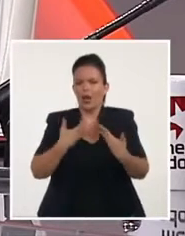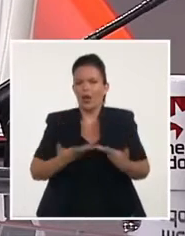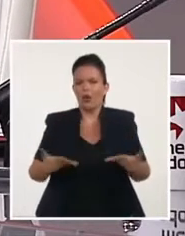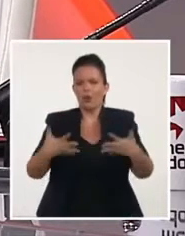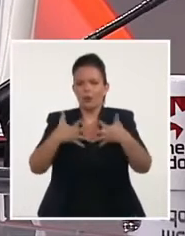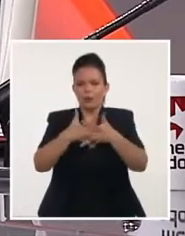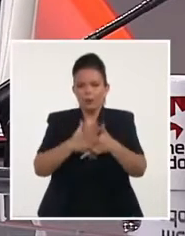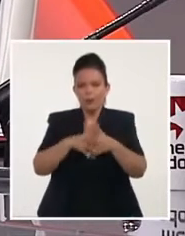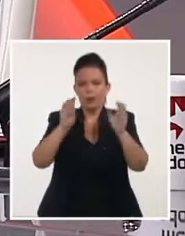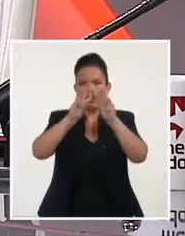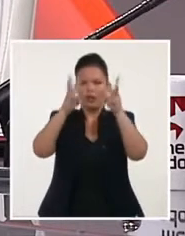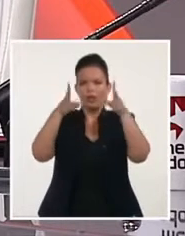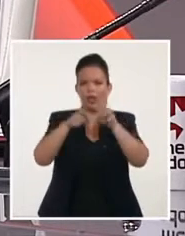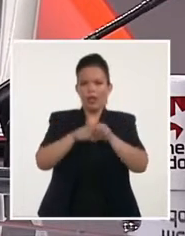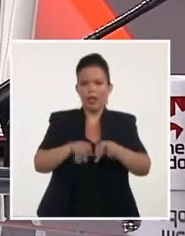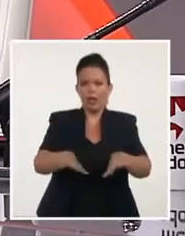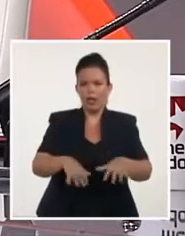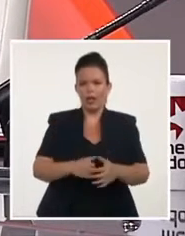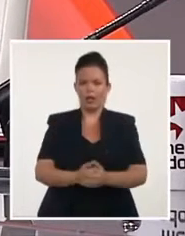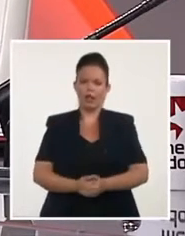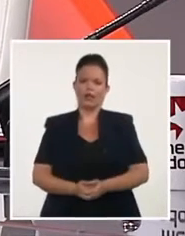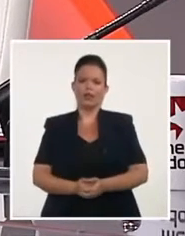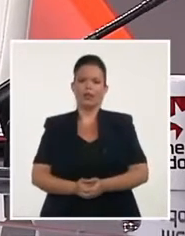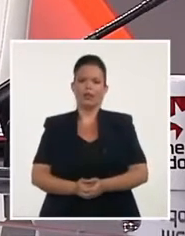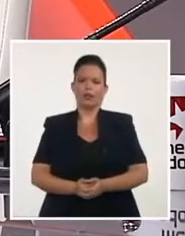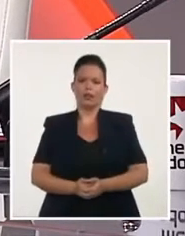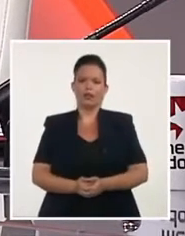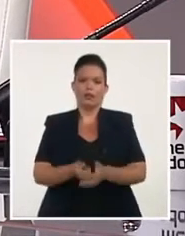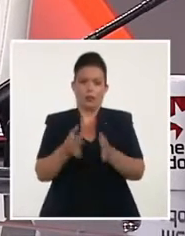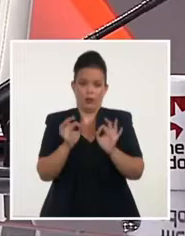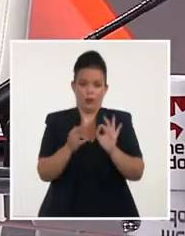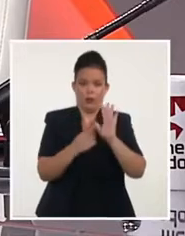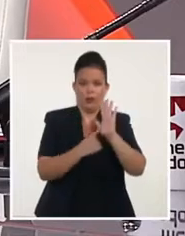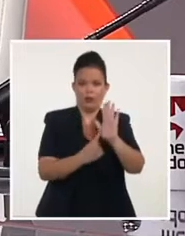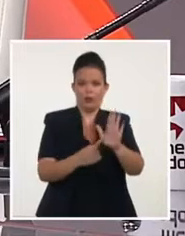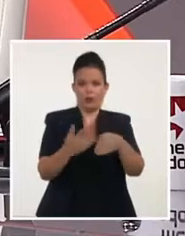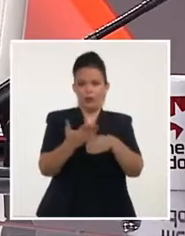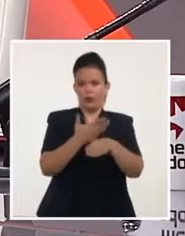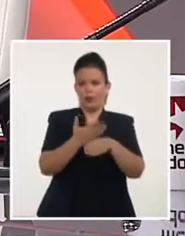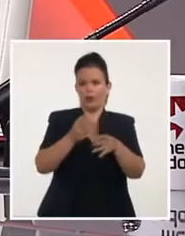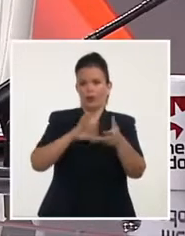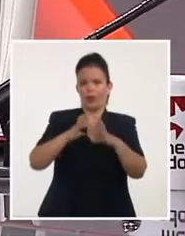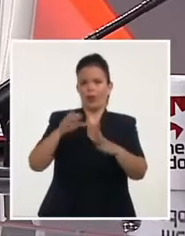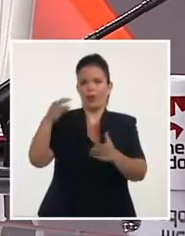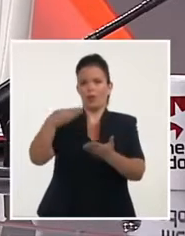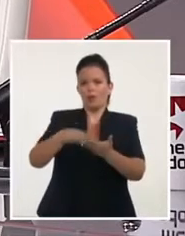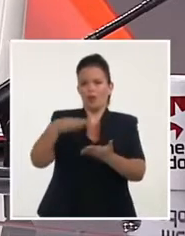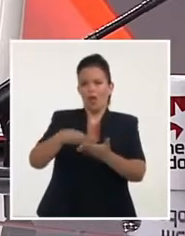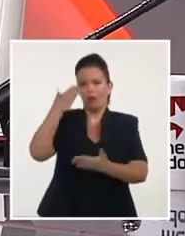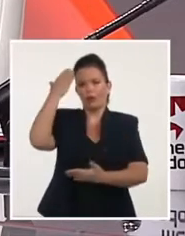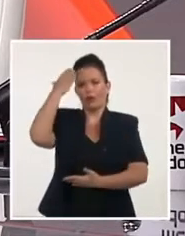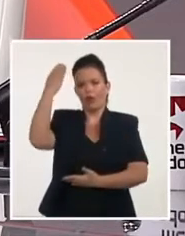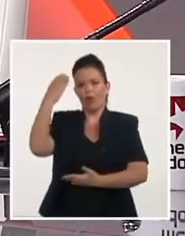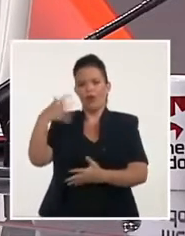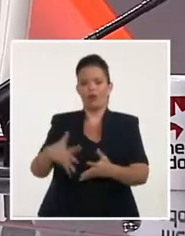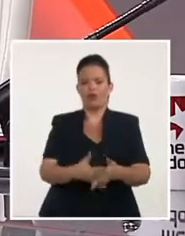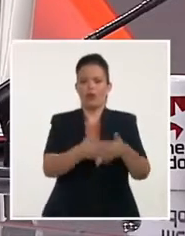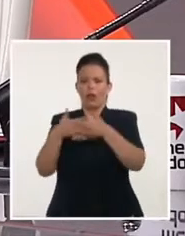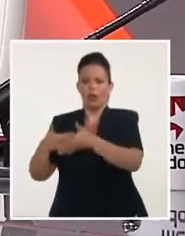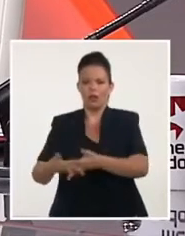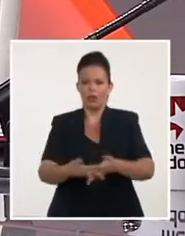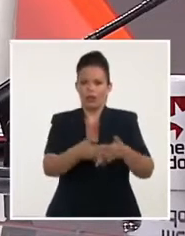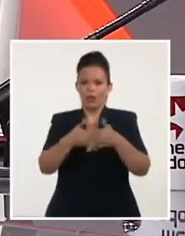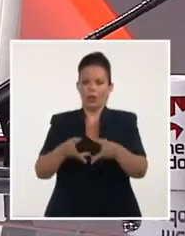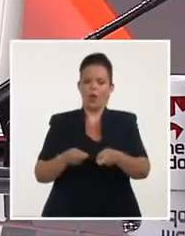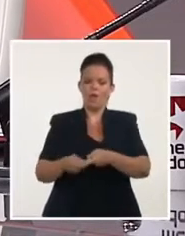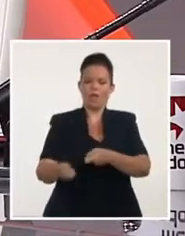digitales, los monopolios mediáticos y lo que hemos llamado la maquinaria de fango de Miami, o la maquinaria que el gobierno de Estados Unidos ha creado y financiado precisamente